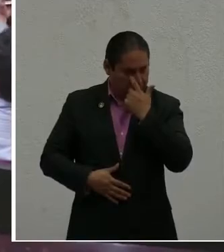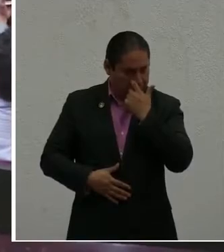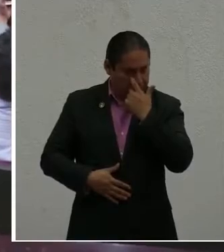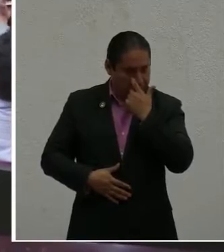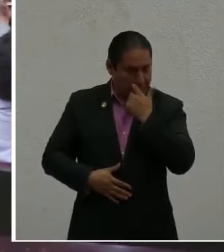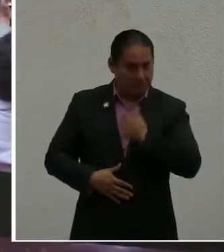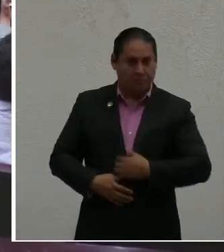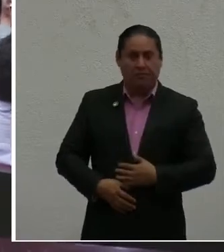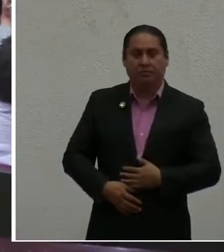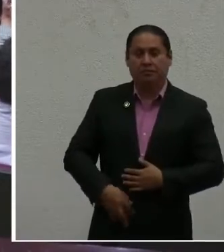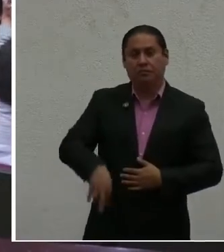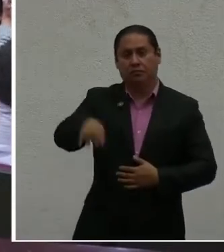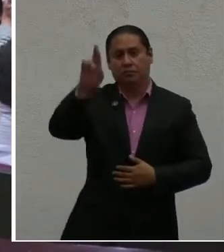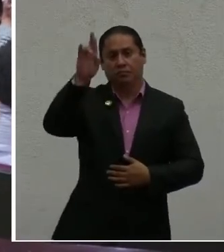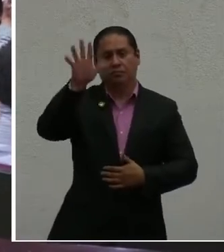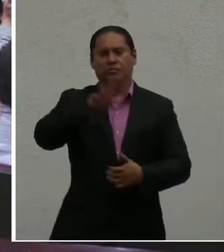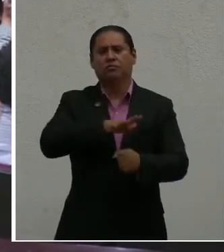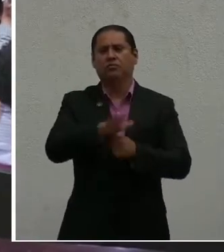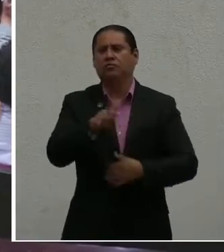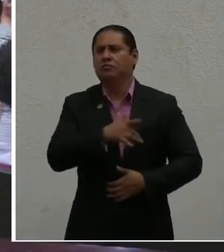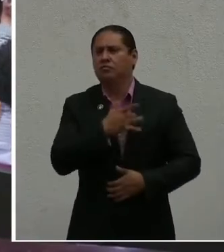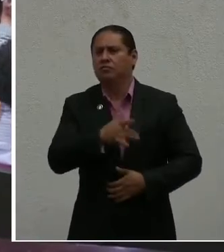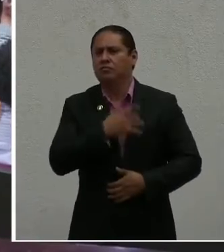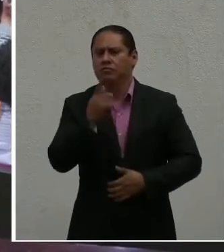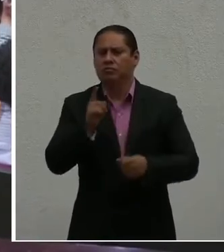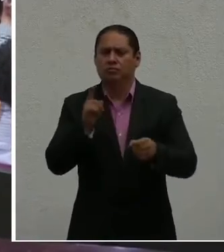¿En qué sentido su participación, diputada?